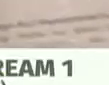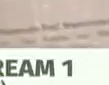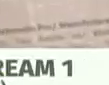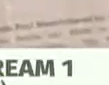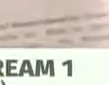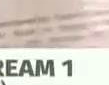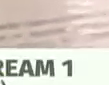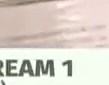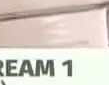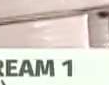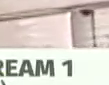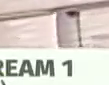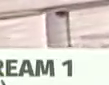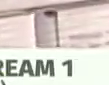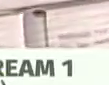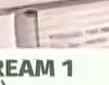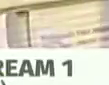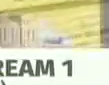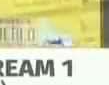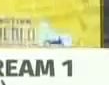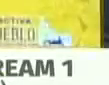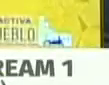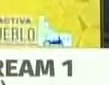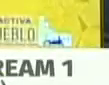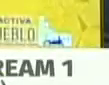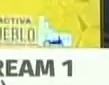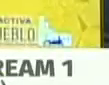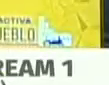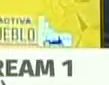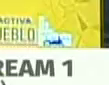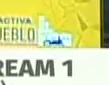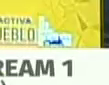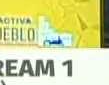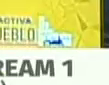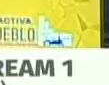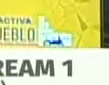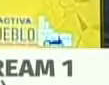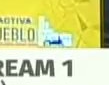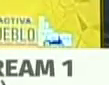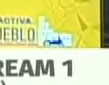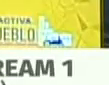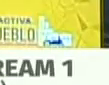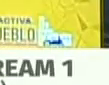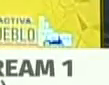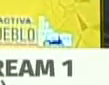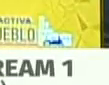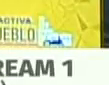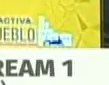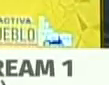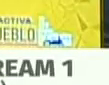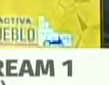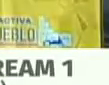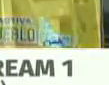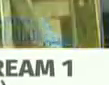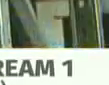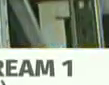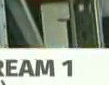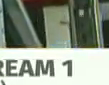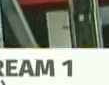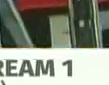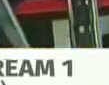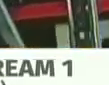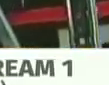hola no quieres ser expandirnos es correcto presidente y por esa razón nos da mucha satisfacción ver el